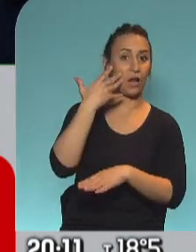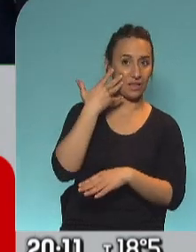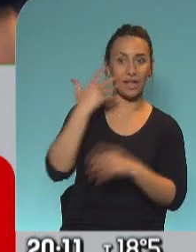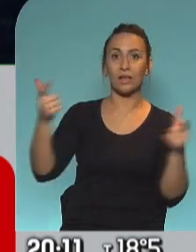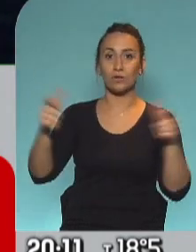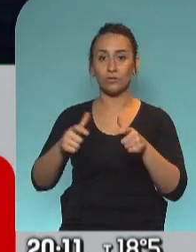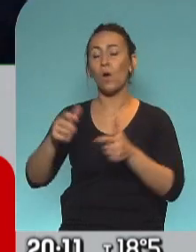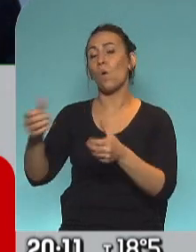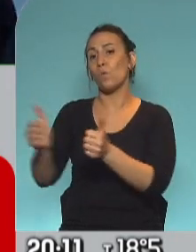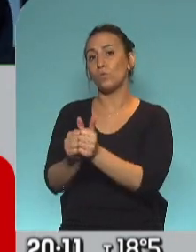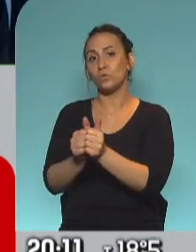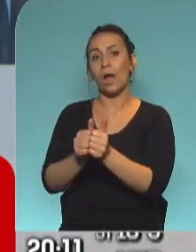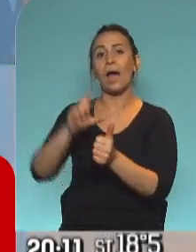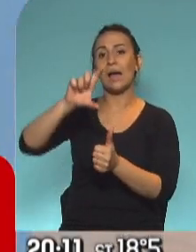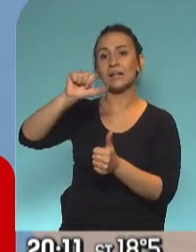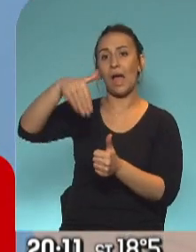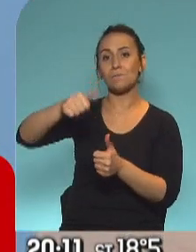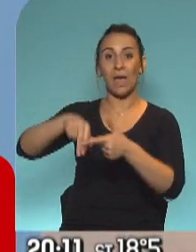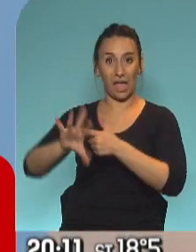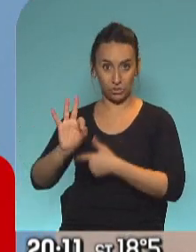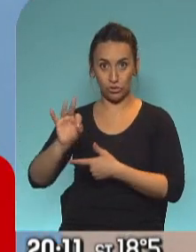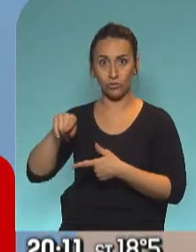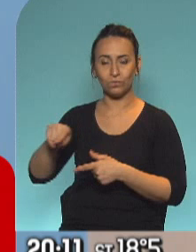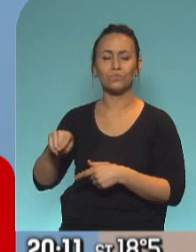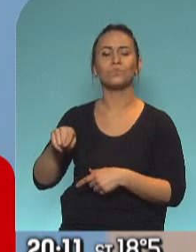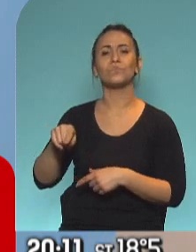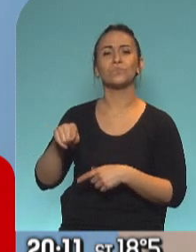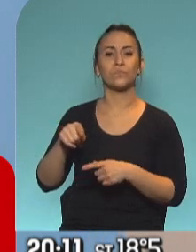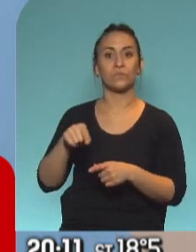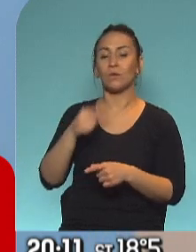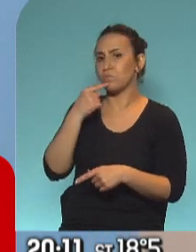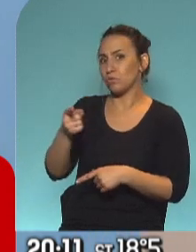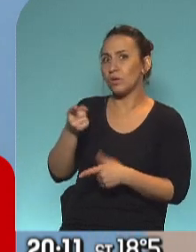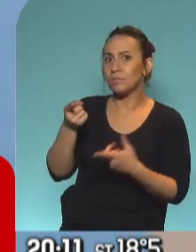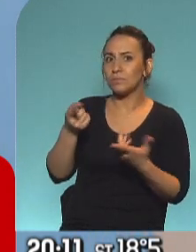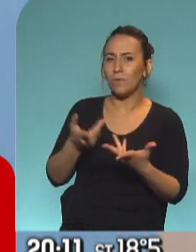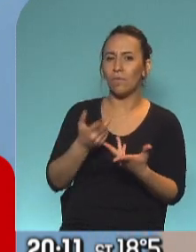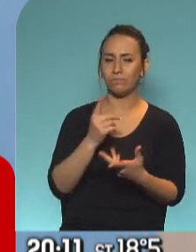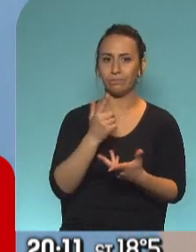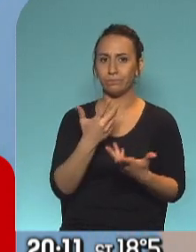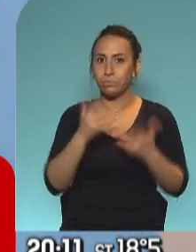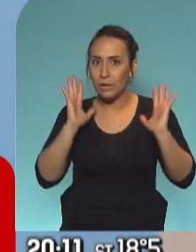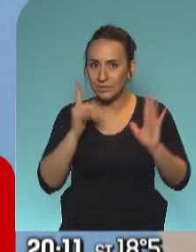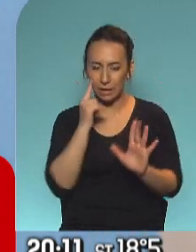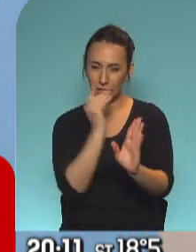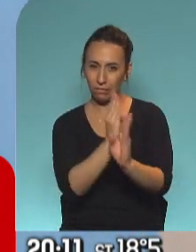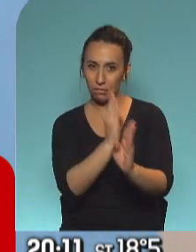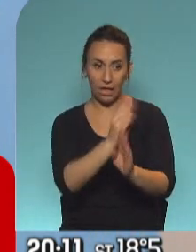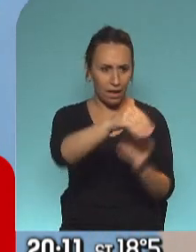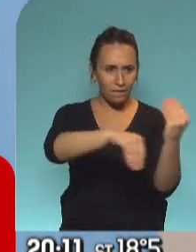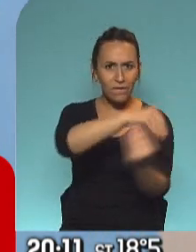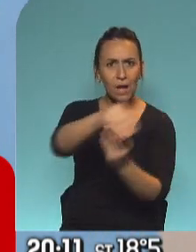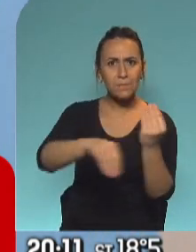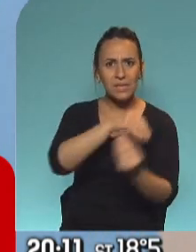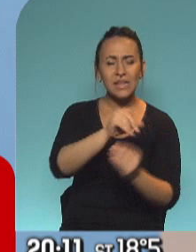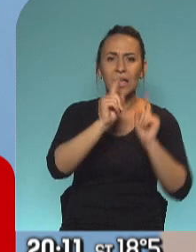la AFI, Cristina Camaño, para preguntarle justamente cómo califica este presunto espionaje hecho nada menos que a los familiares, a los allegados